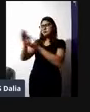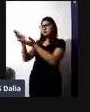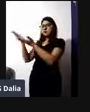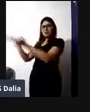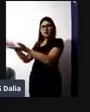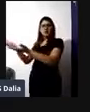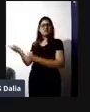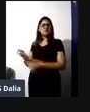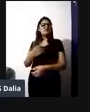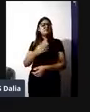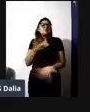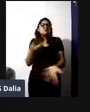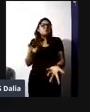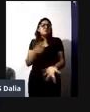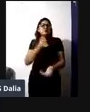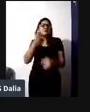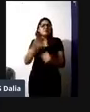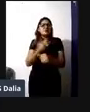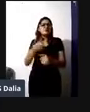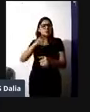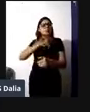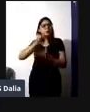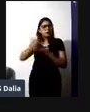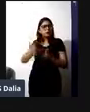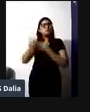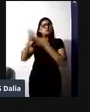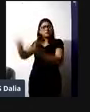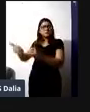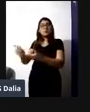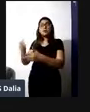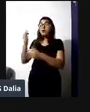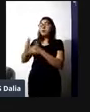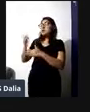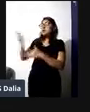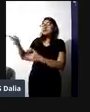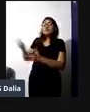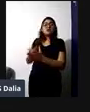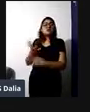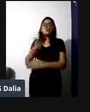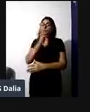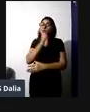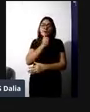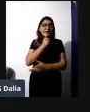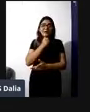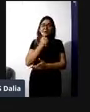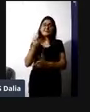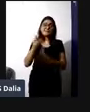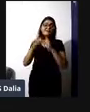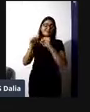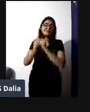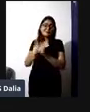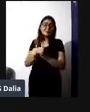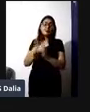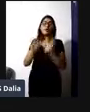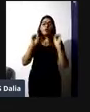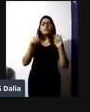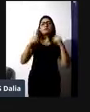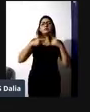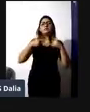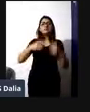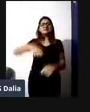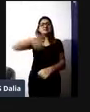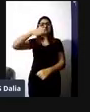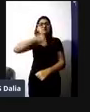no pasa nada. Es una persona que hoy día no puede salir. Hay adultos mayores que están solos y que también nadie les